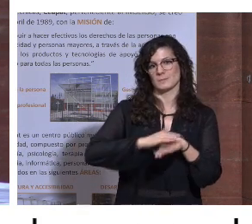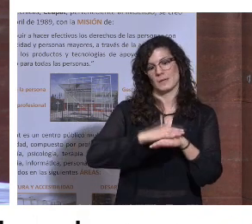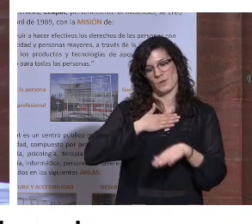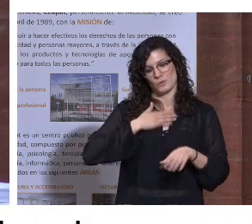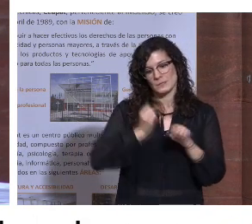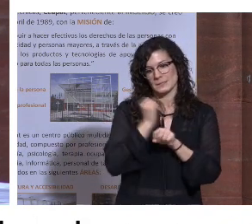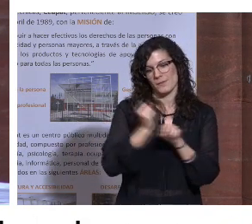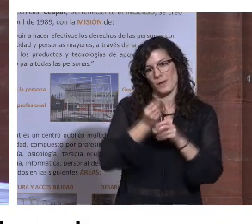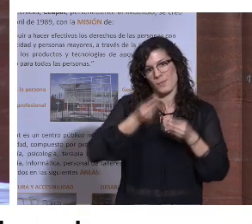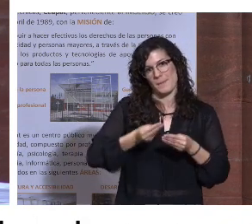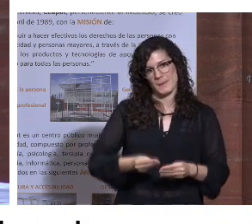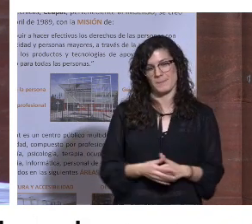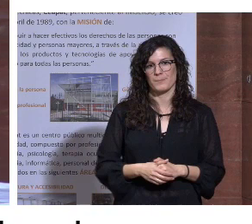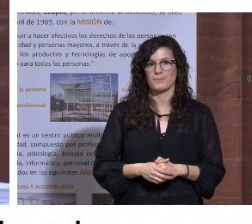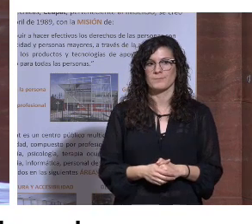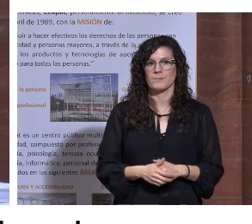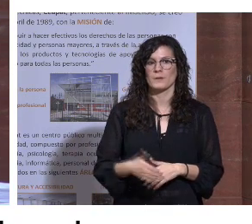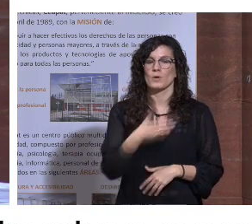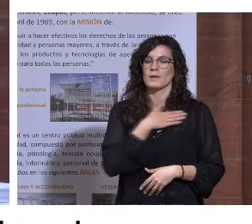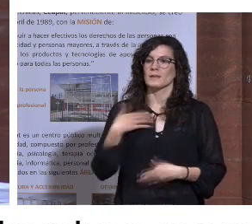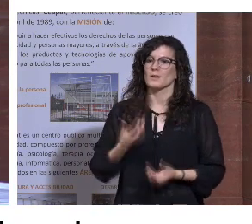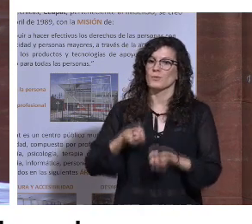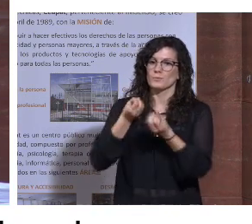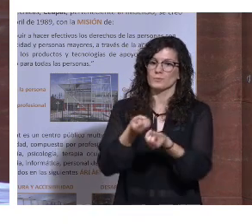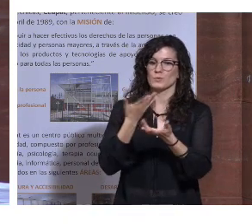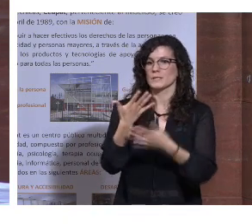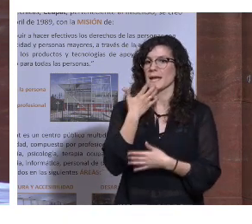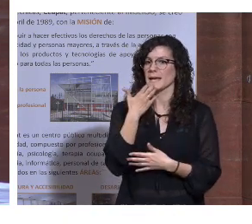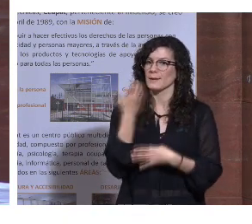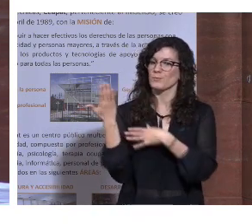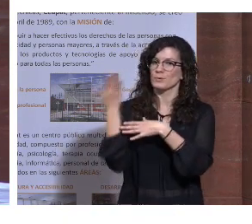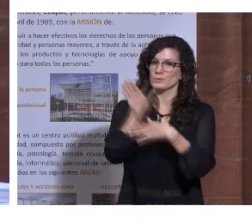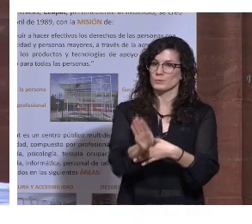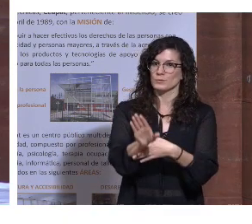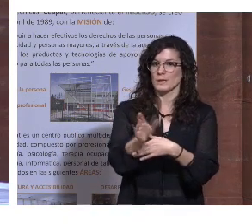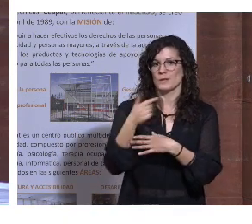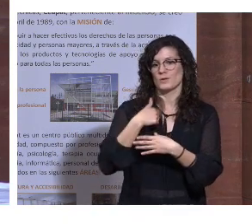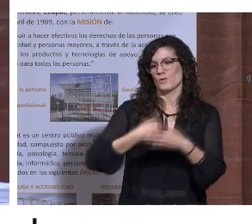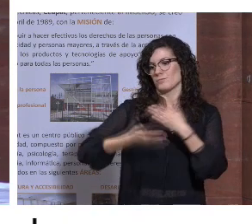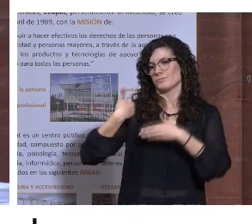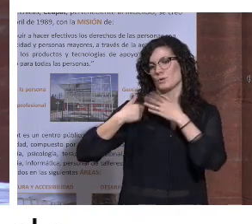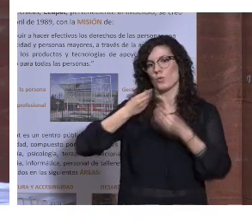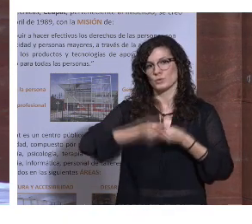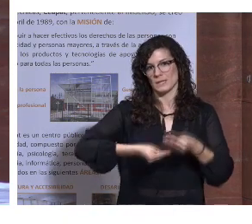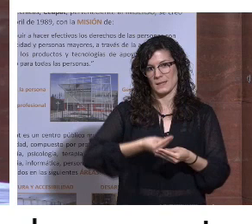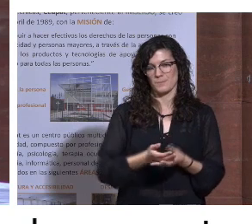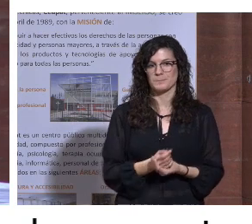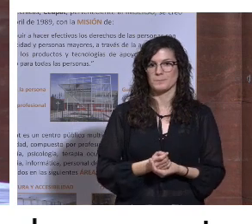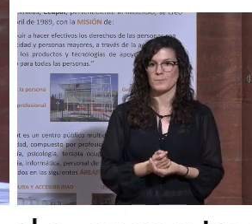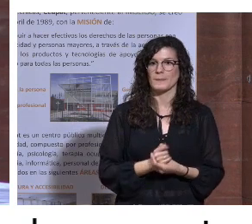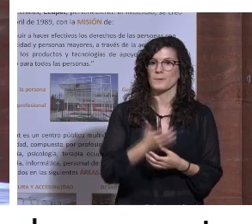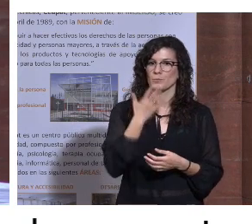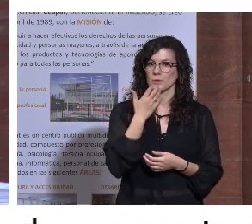bien. Quiero compartir unos ejemplos de eventos que he usado en los últimos años. Por ejemplo, hicimos